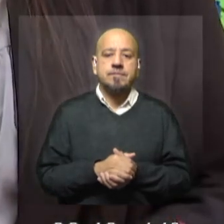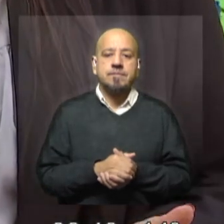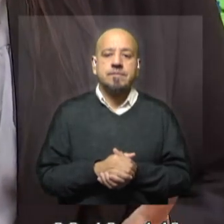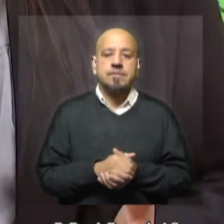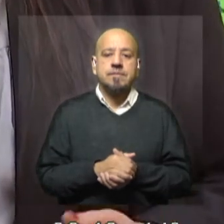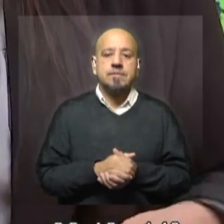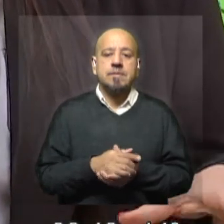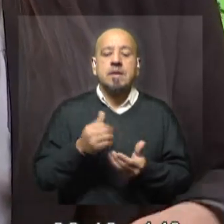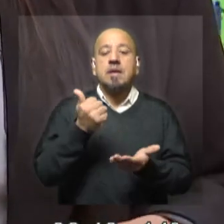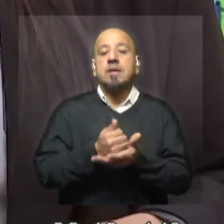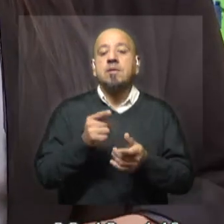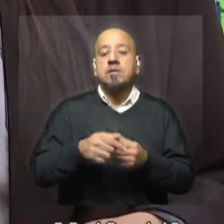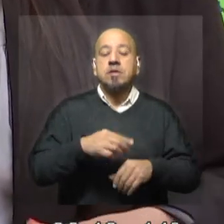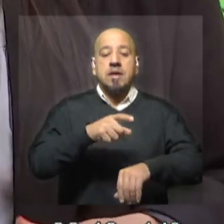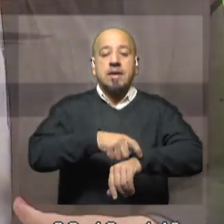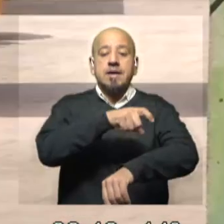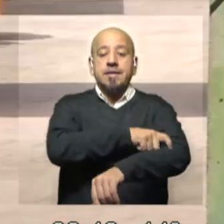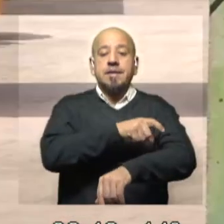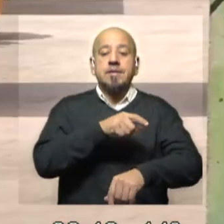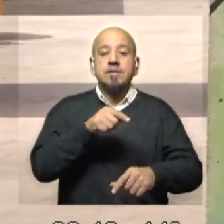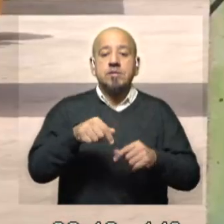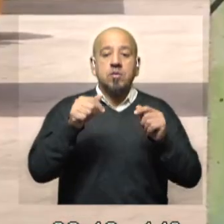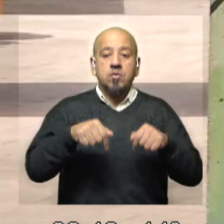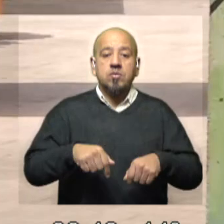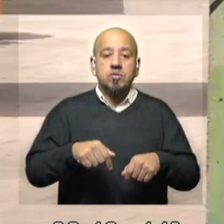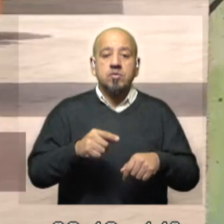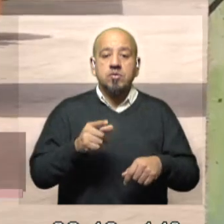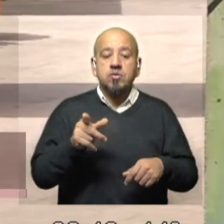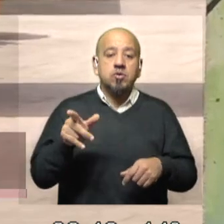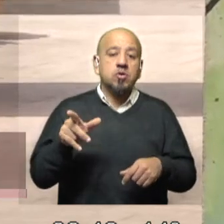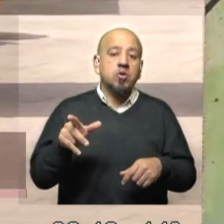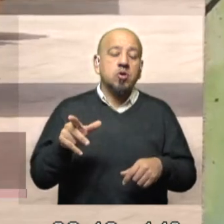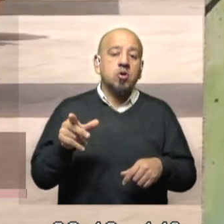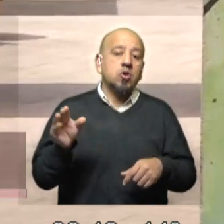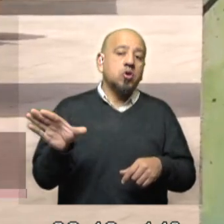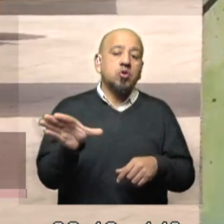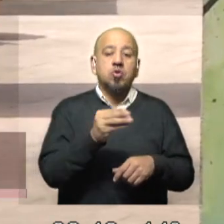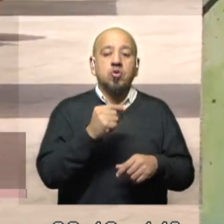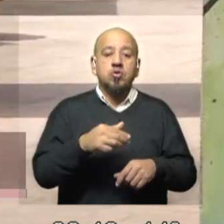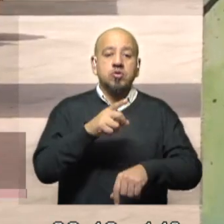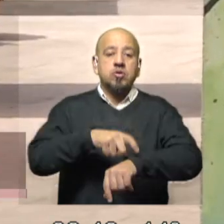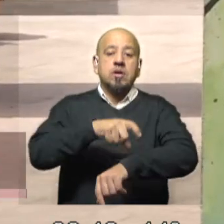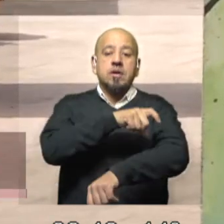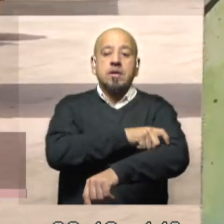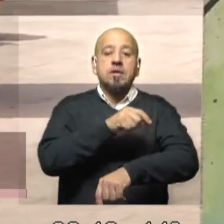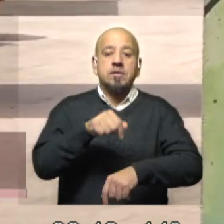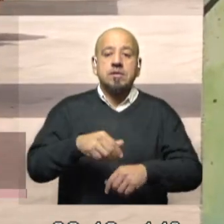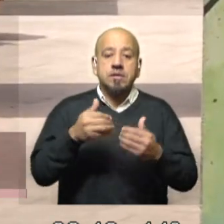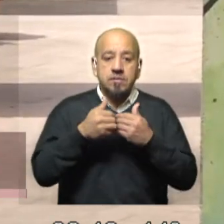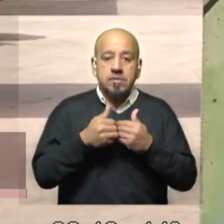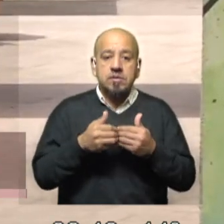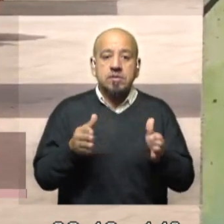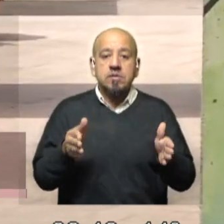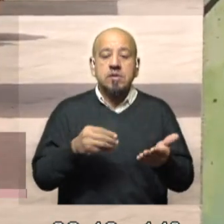¿Cómo andás, Tania? Nos encontramos en uno de los jardines que, bueno, en el día de hoy todos los jardines, todo lo que es inicial, está comenzando lo que